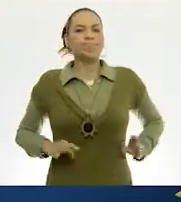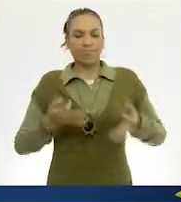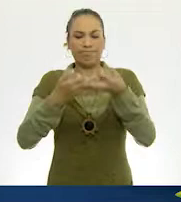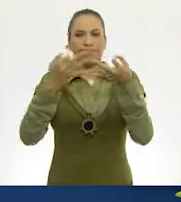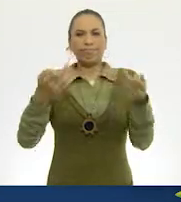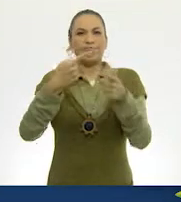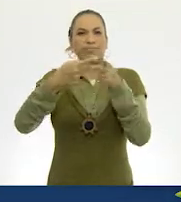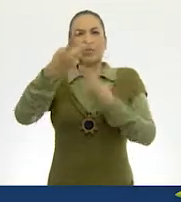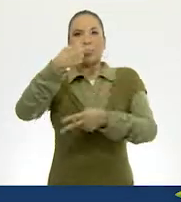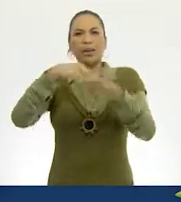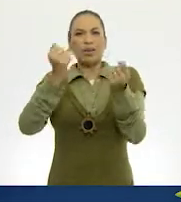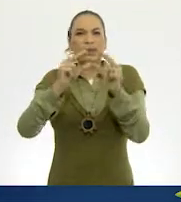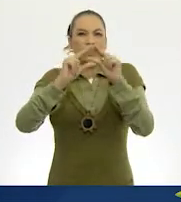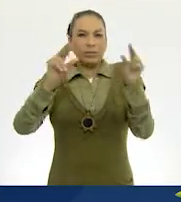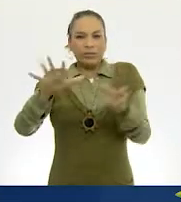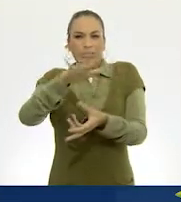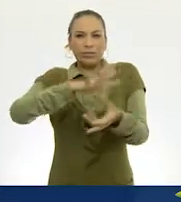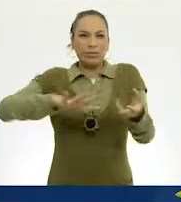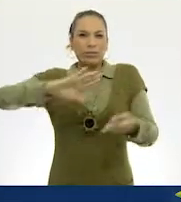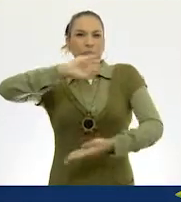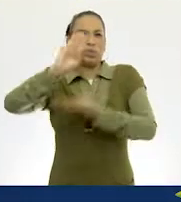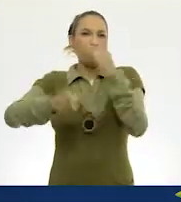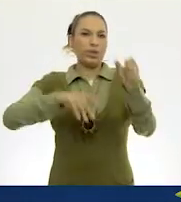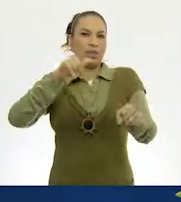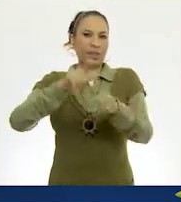extensas glaciaciones a nivel mundial.